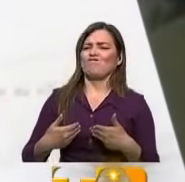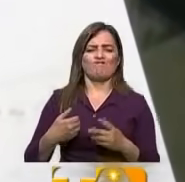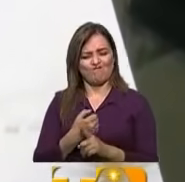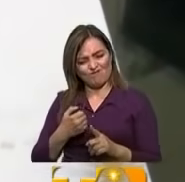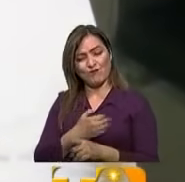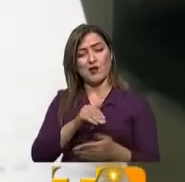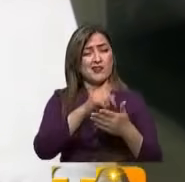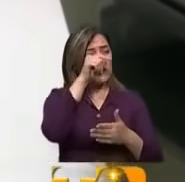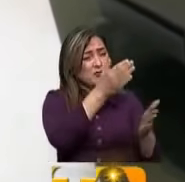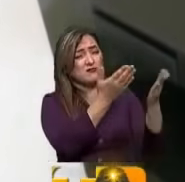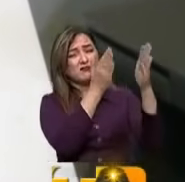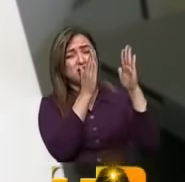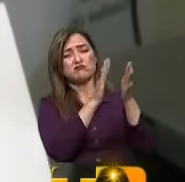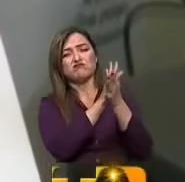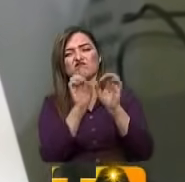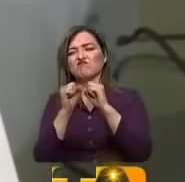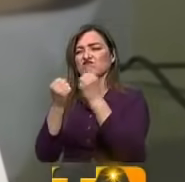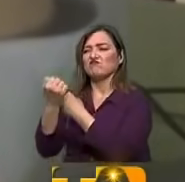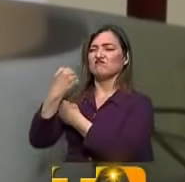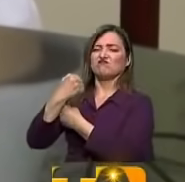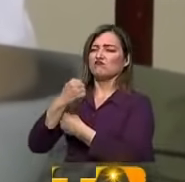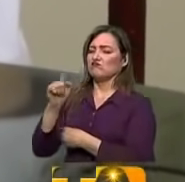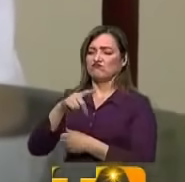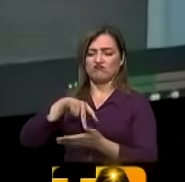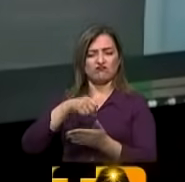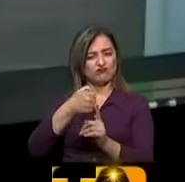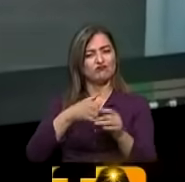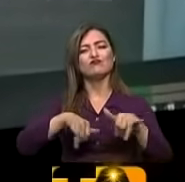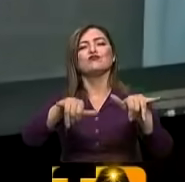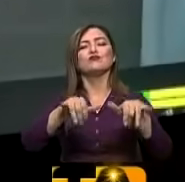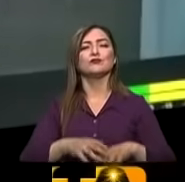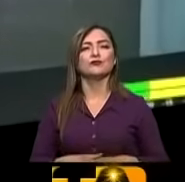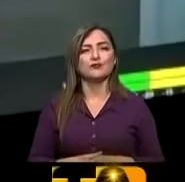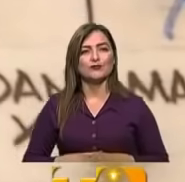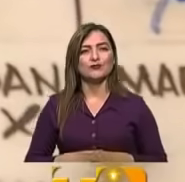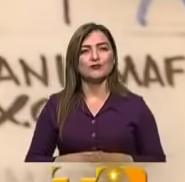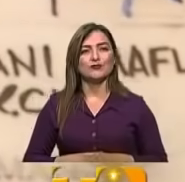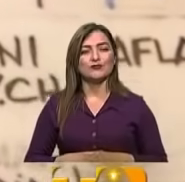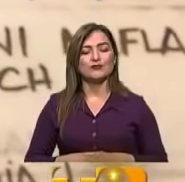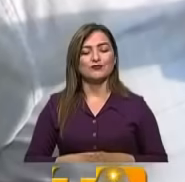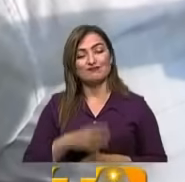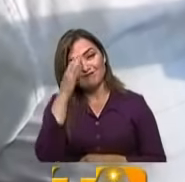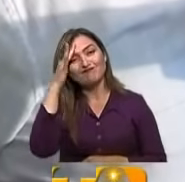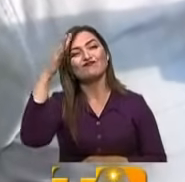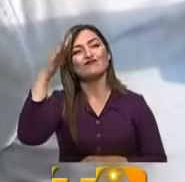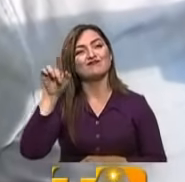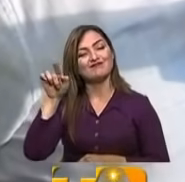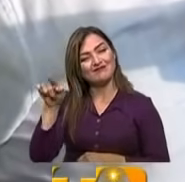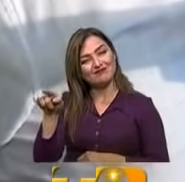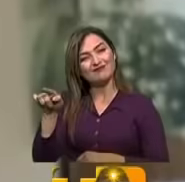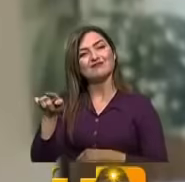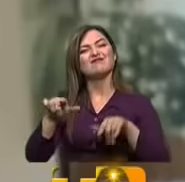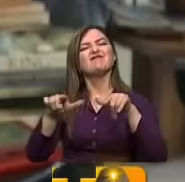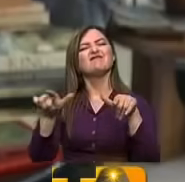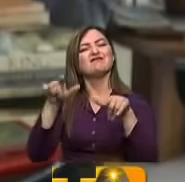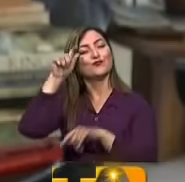no responde o por una sociedad que les da la espalda. Esa ha sido la filosofía en este pequeño